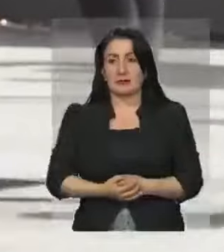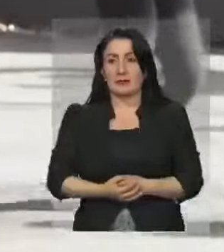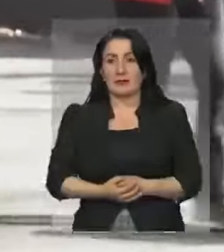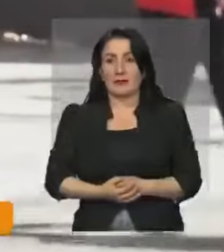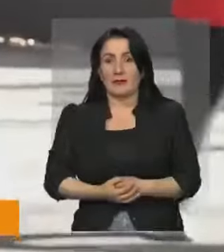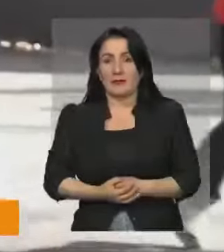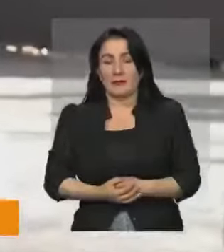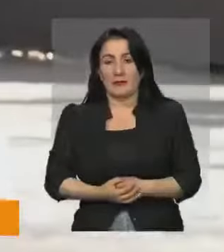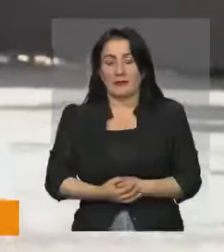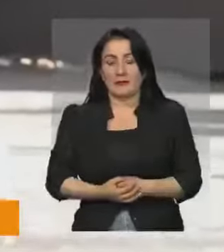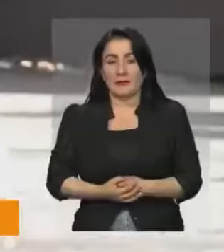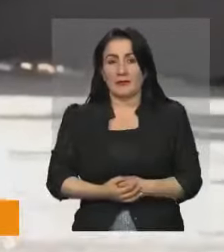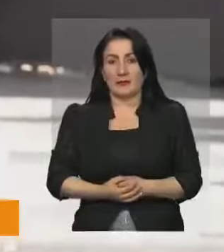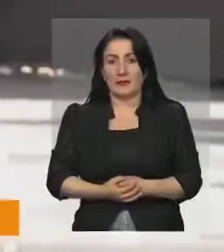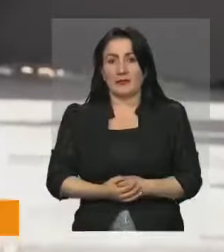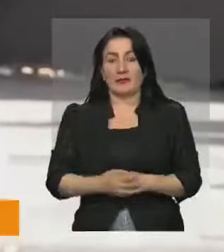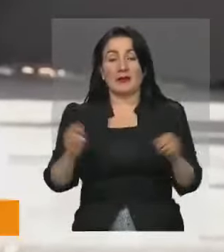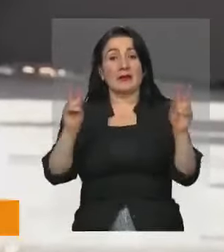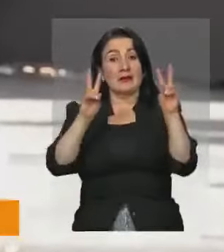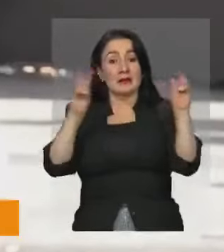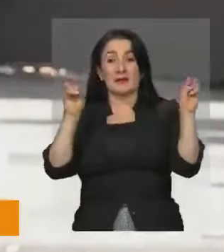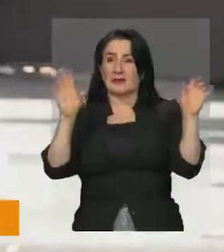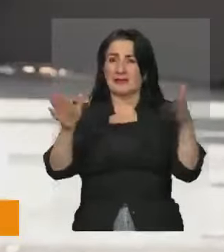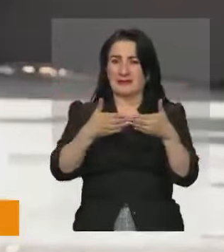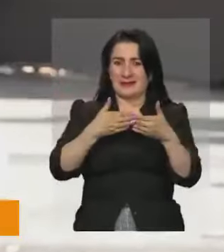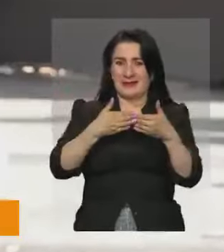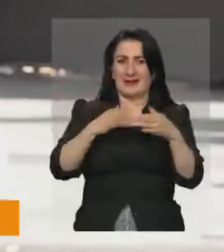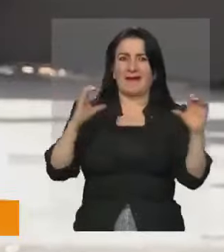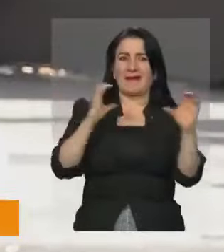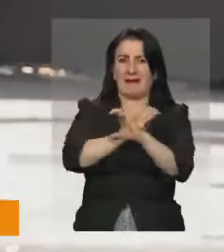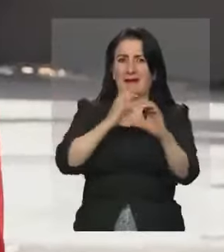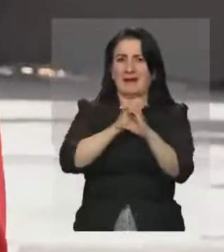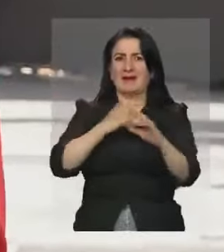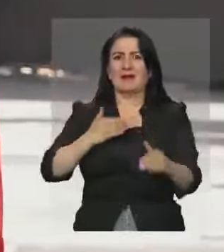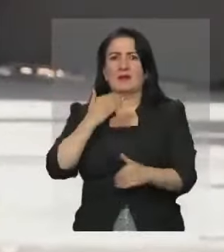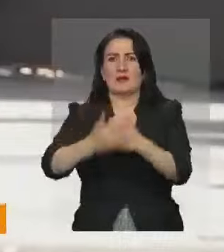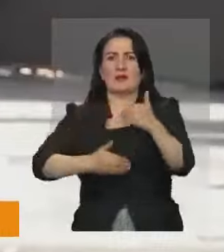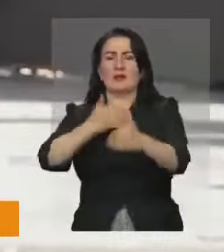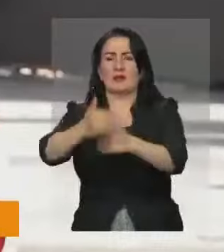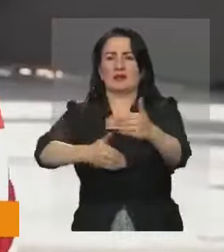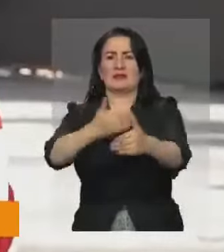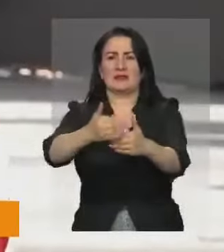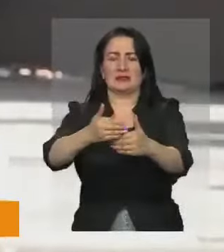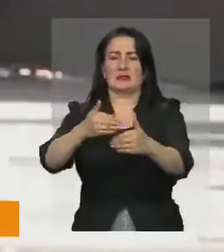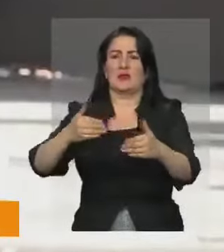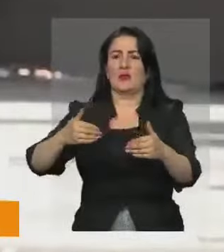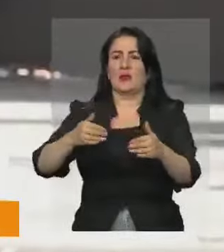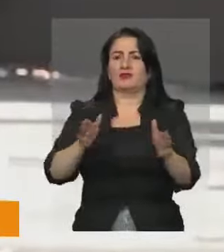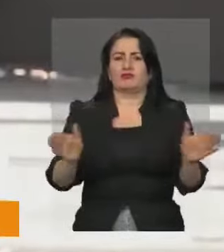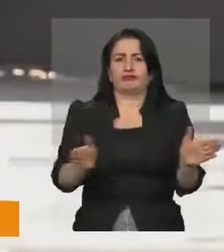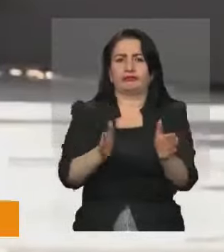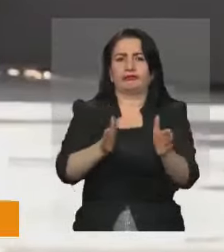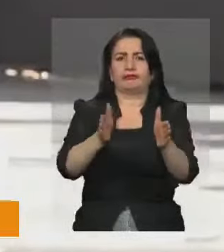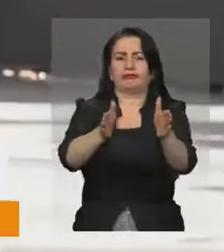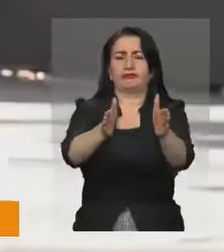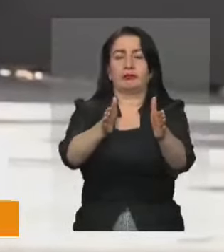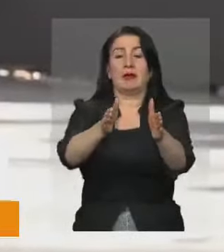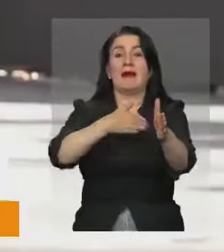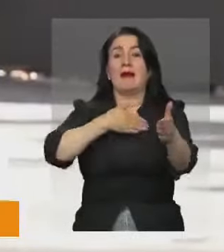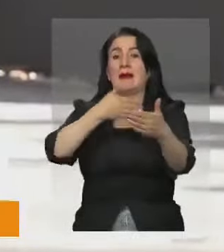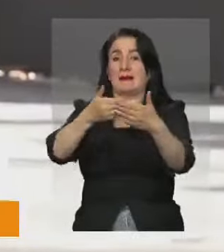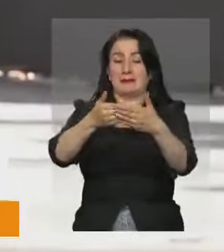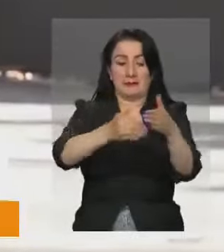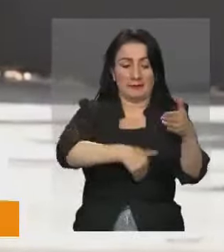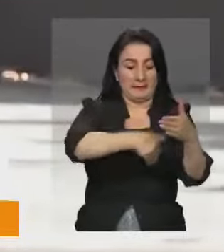tema del cierre de la Caracas, este es un proceso gradual y vamos a llegar allá. Eso está contemplado desde